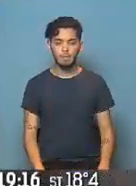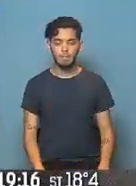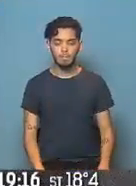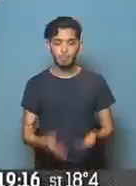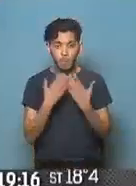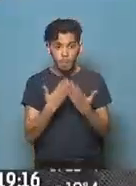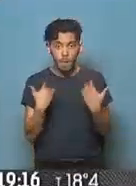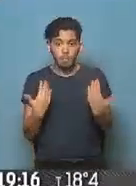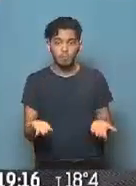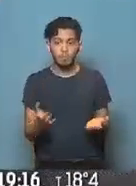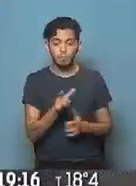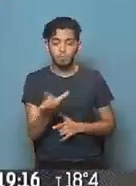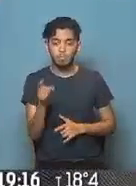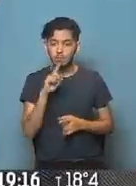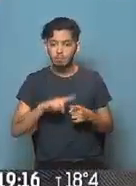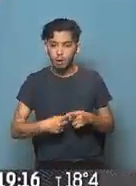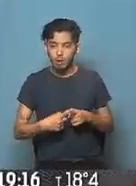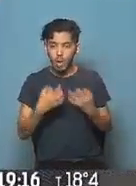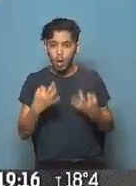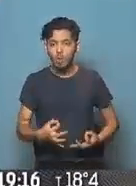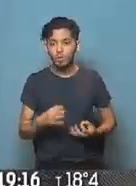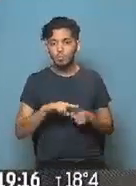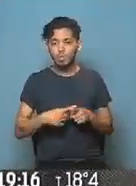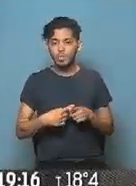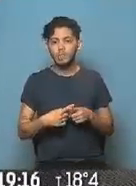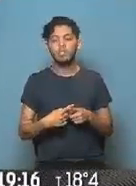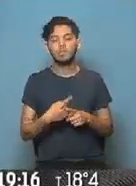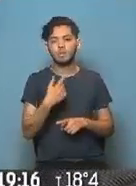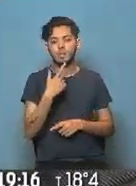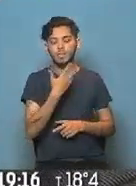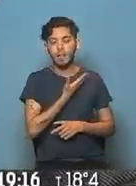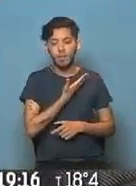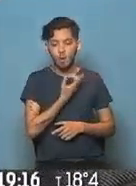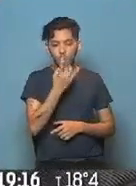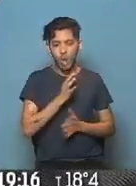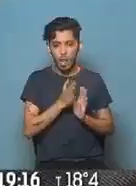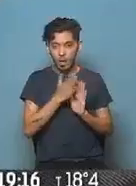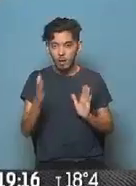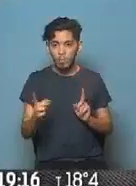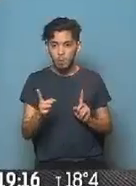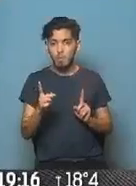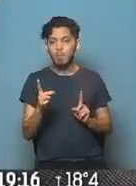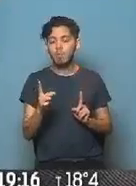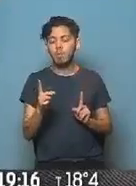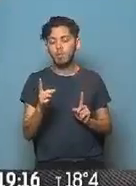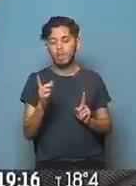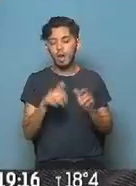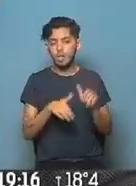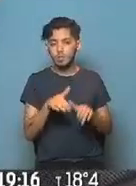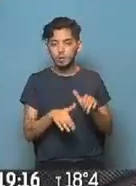Aprovechamos para la parte política, justamente político de raza de la provincia de Santa Fe. A un año prácticamente de las elecciones